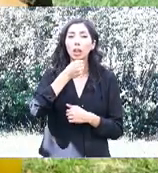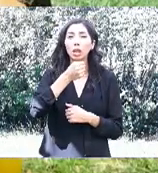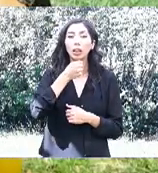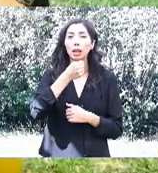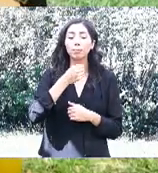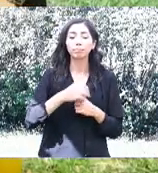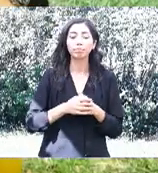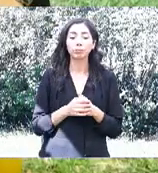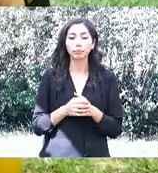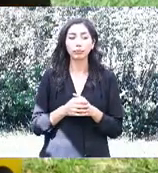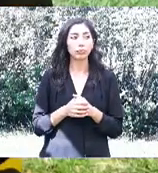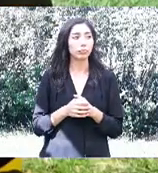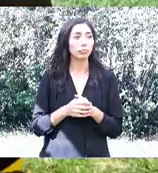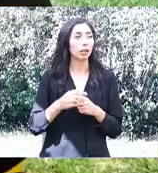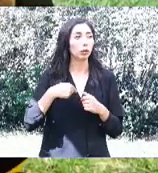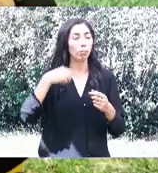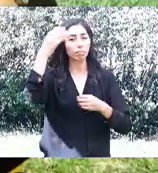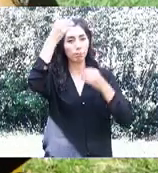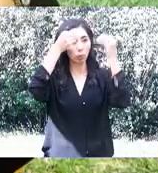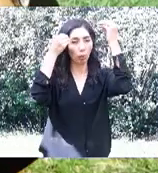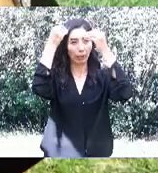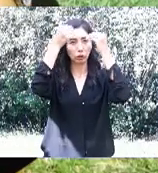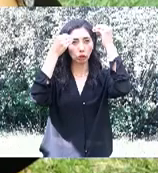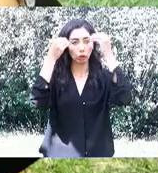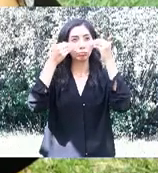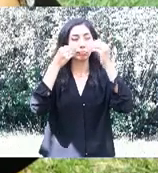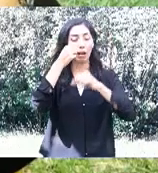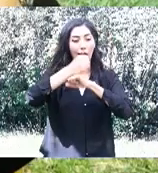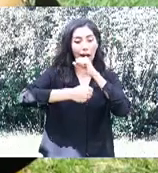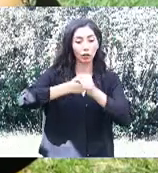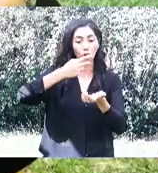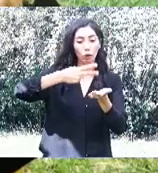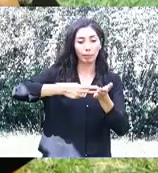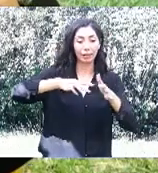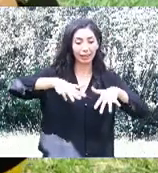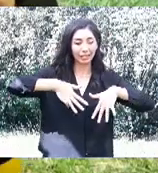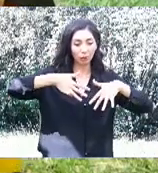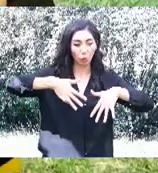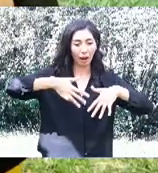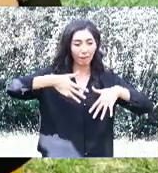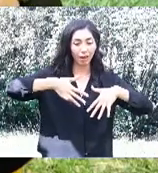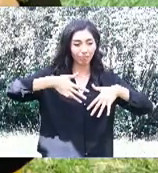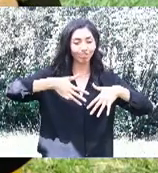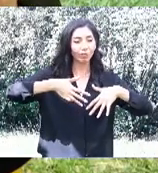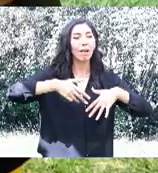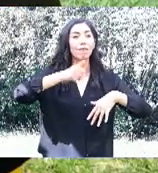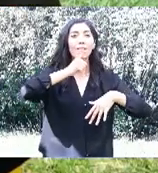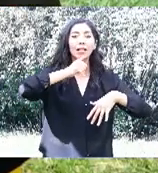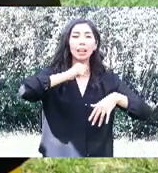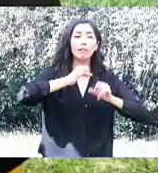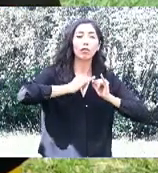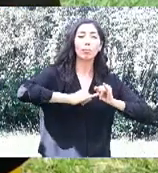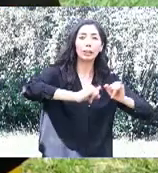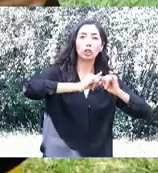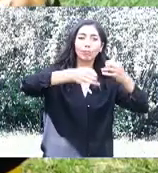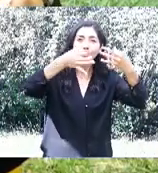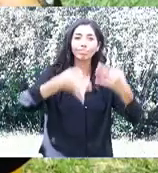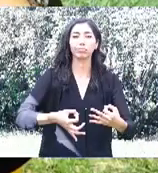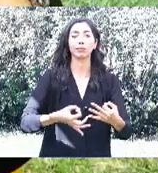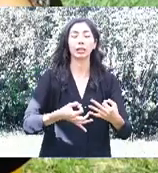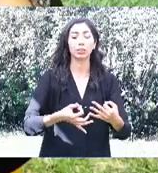eh Y mi preocupación desde el año 2019 ha sido la desinformación y he dedicado en realidad desde ese